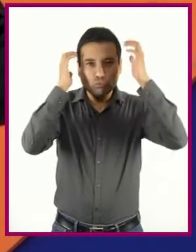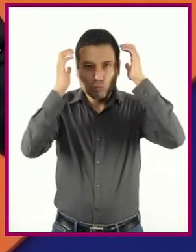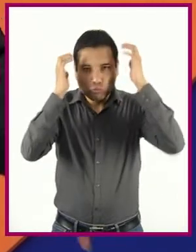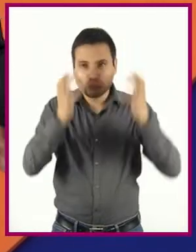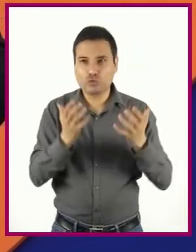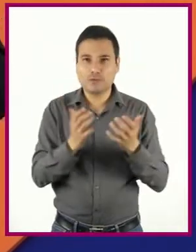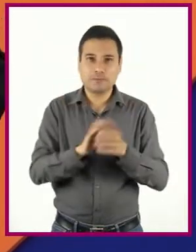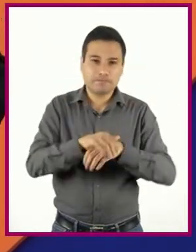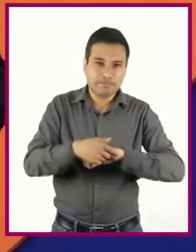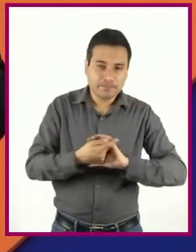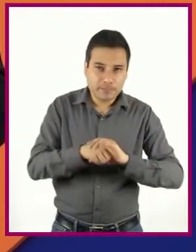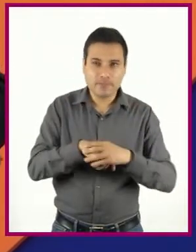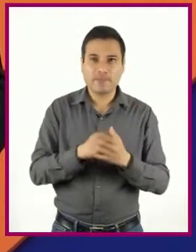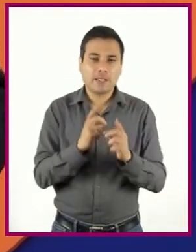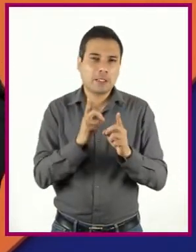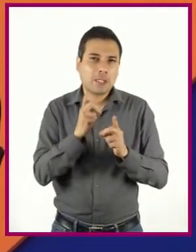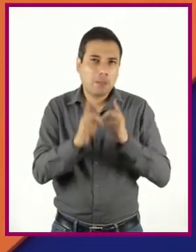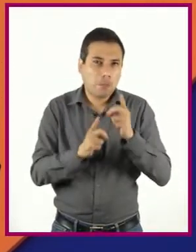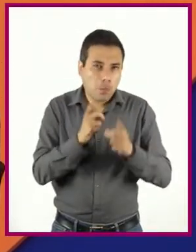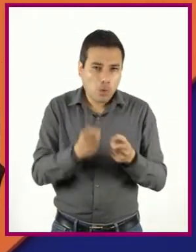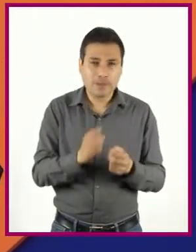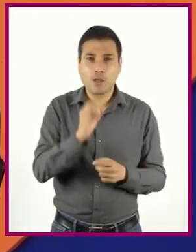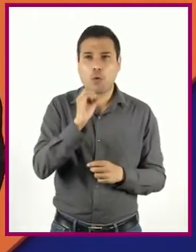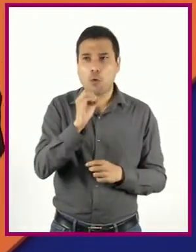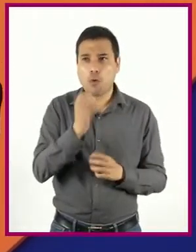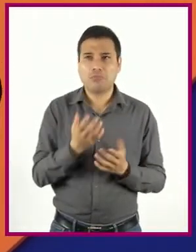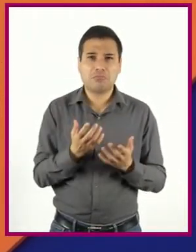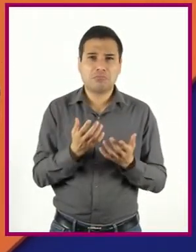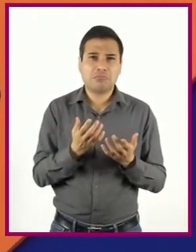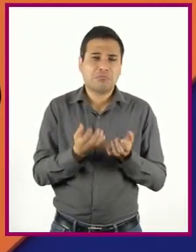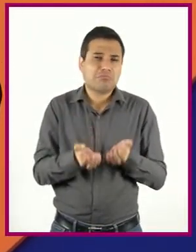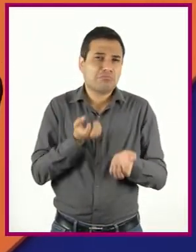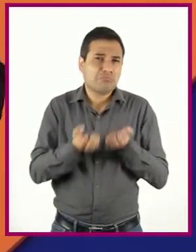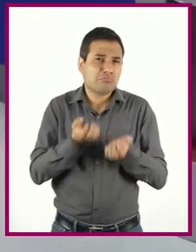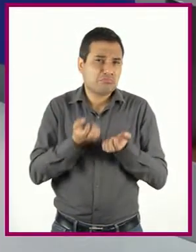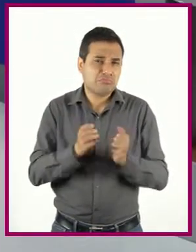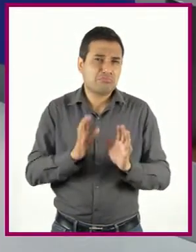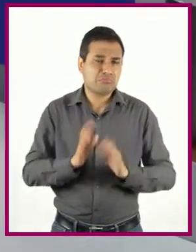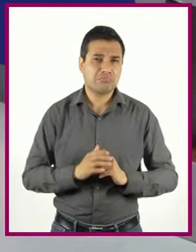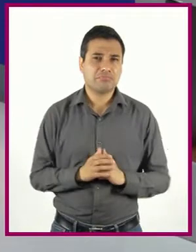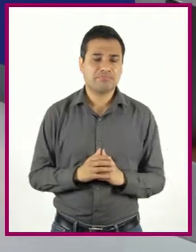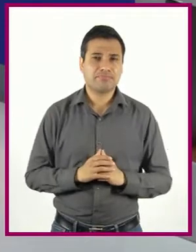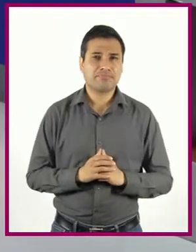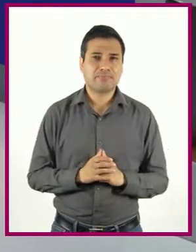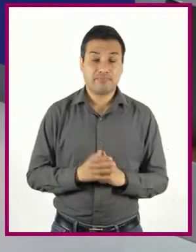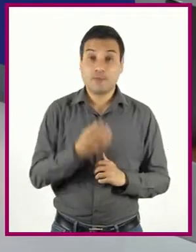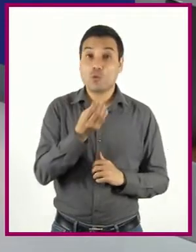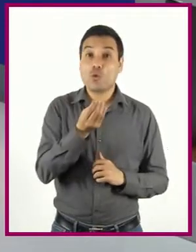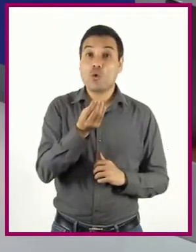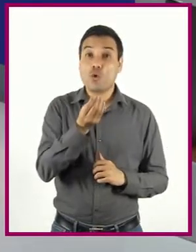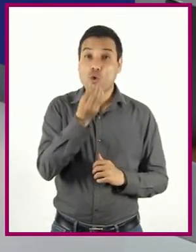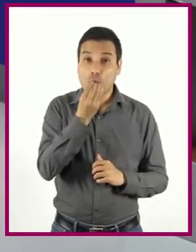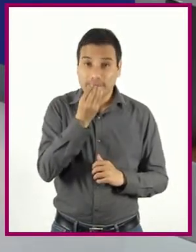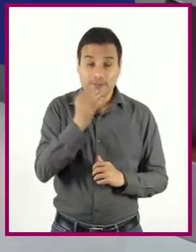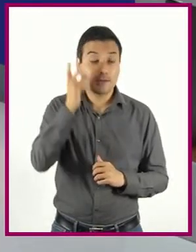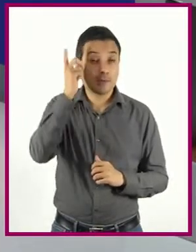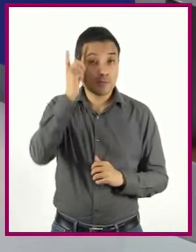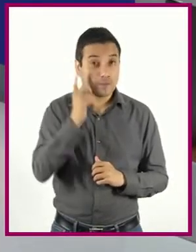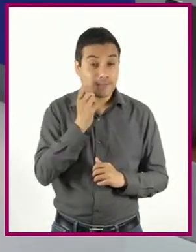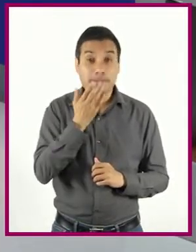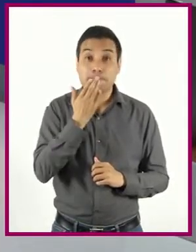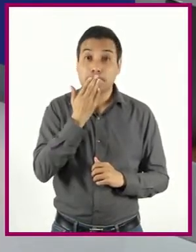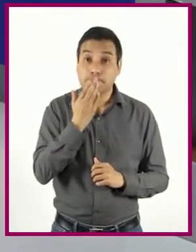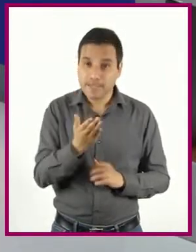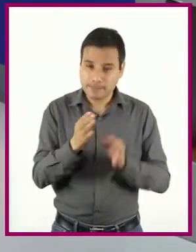algún deporte o simplemente hacer actividad física en casa. Alimentarse y dormir bien es